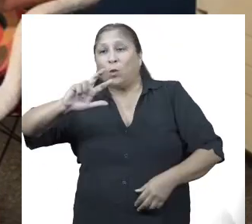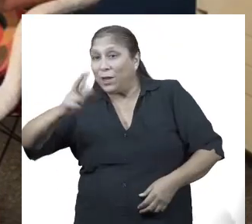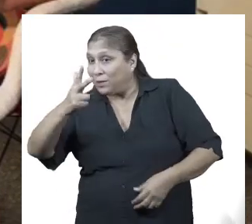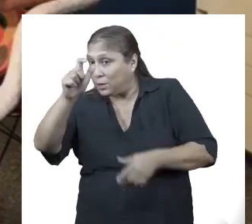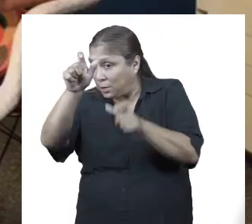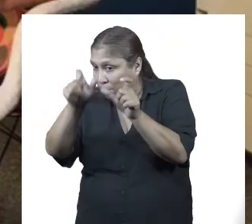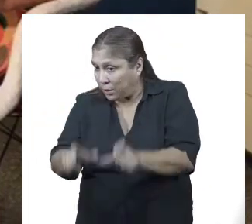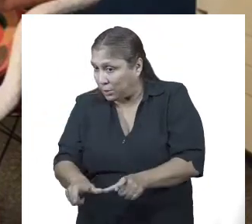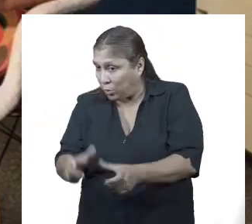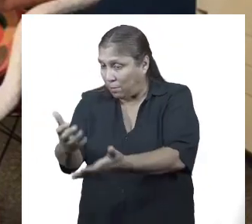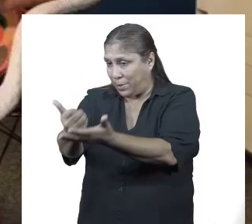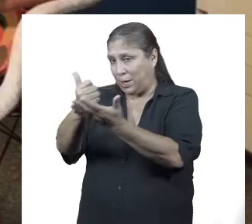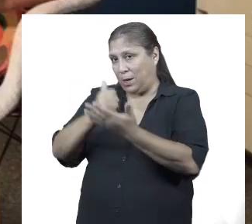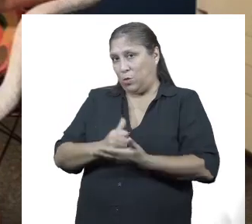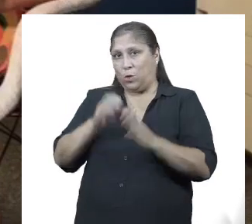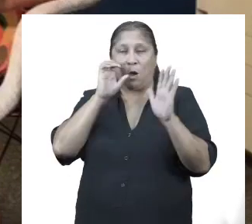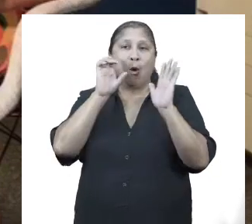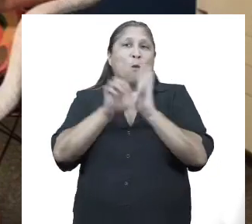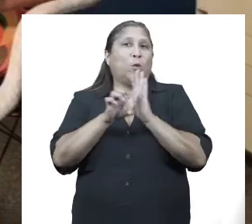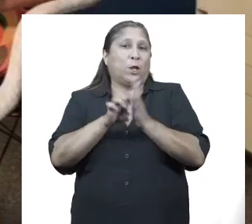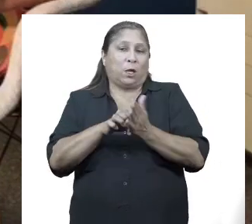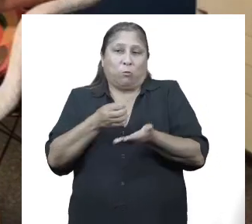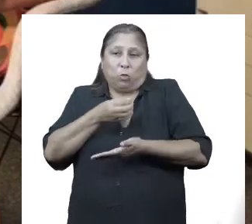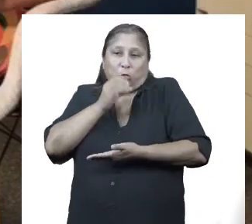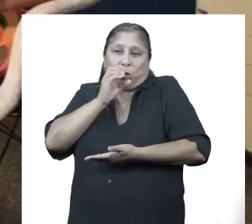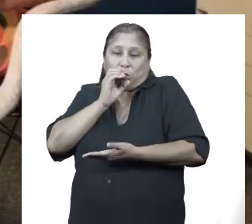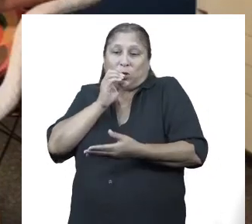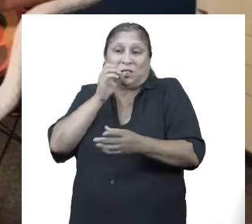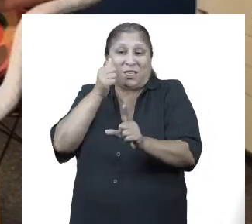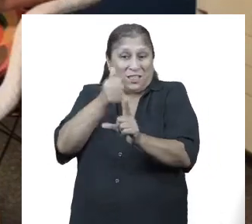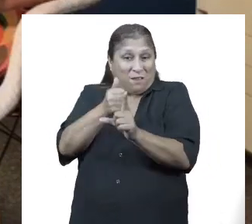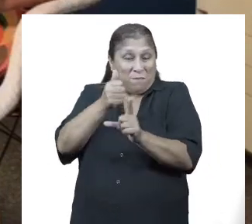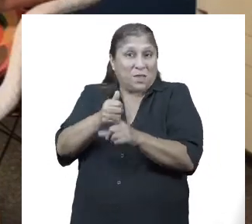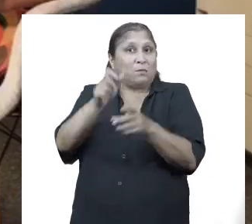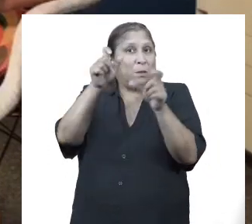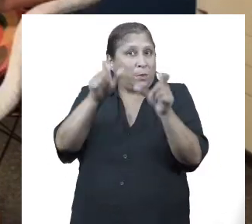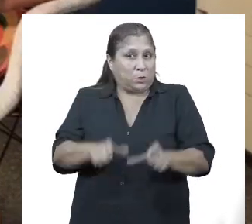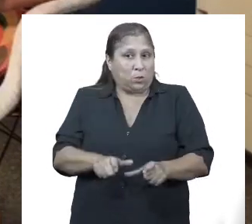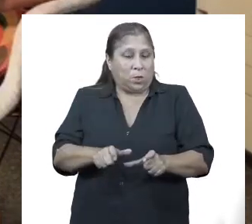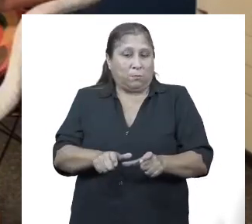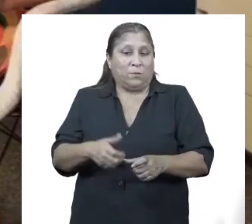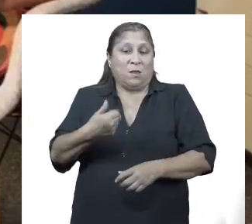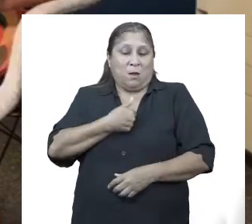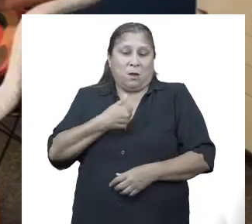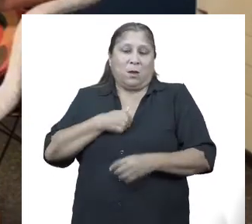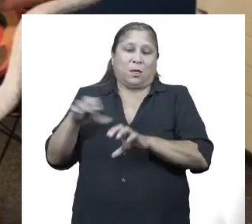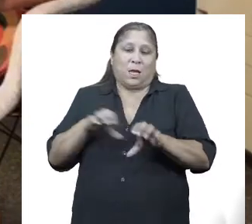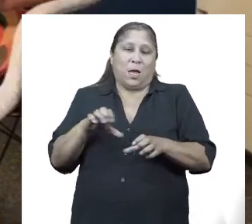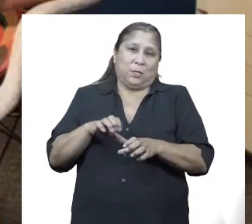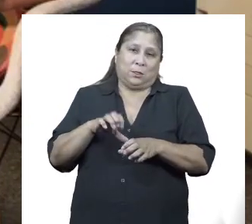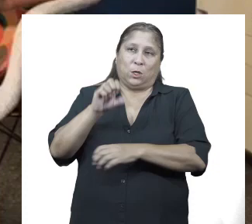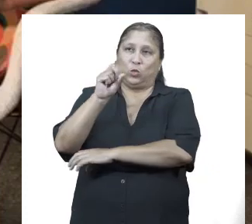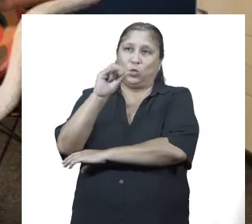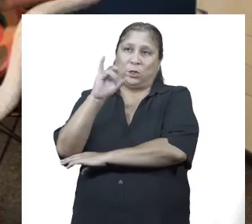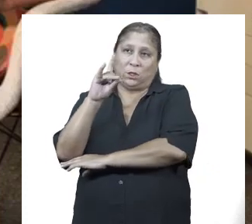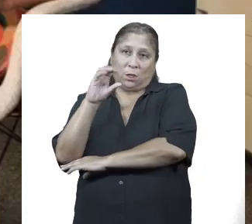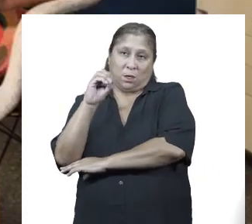un tercero para que le facilite, por ejemplo, una sustancia, y es esa misma persona la que ejerce el suicidio. Por eso se habla